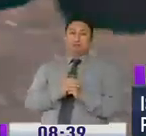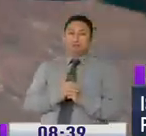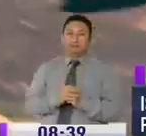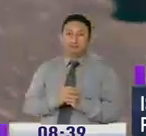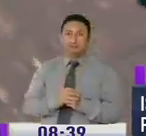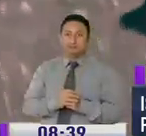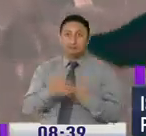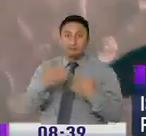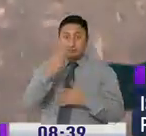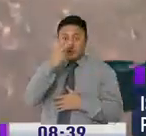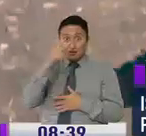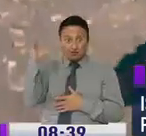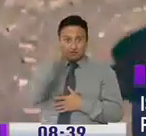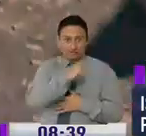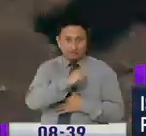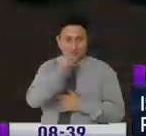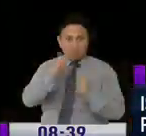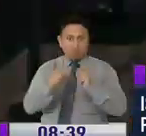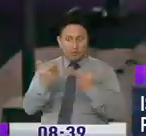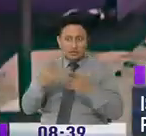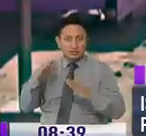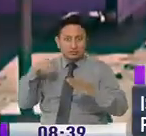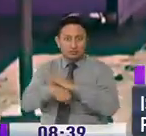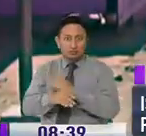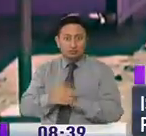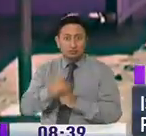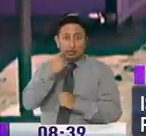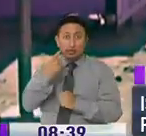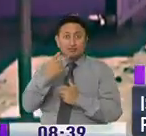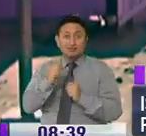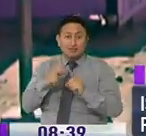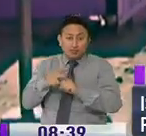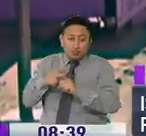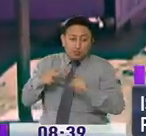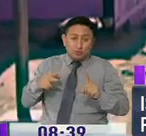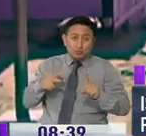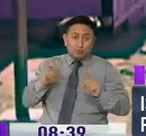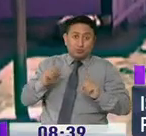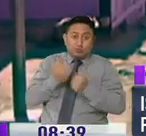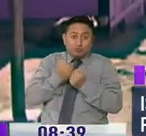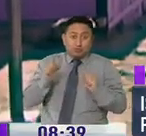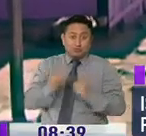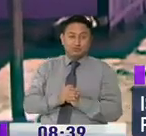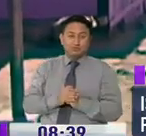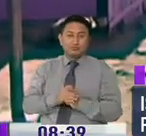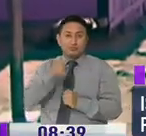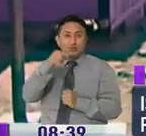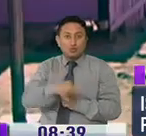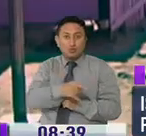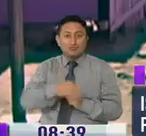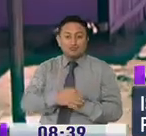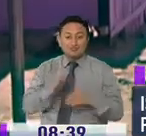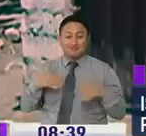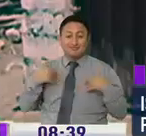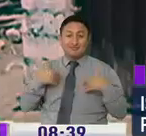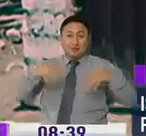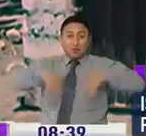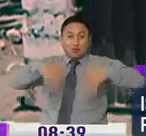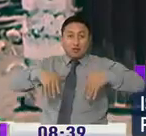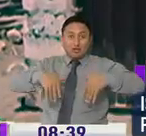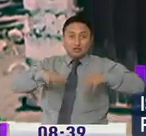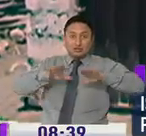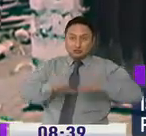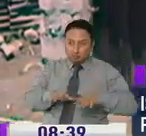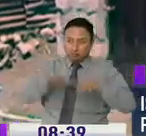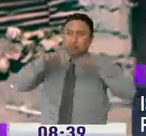las intenciones malévolas de los invasores, el hombre intentó correr para salvarse. Allí reaccionó su cachorro, animalito